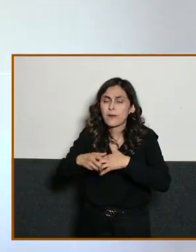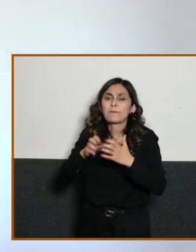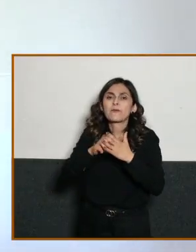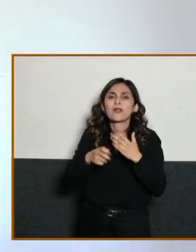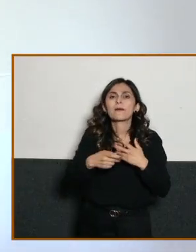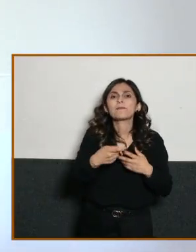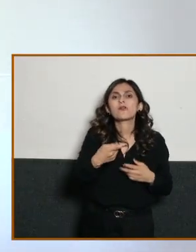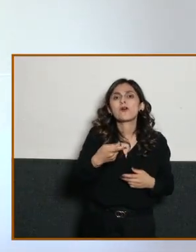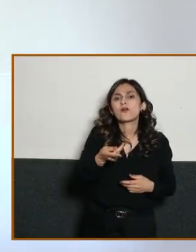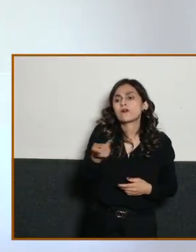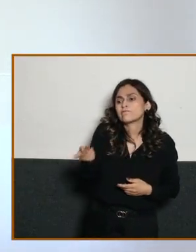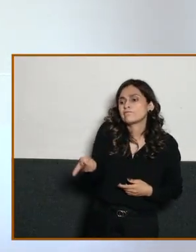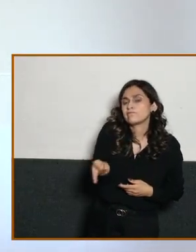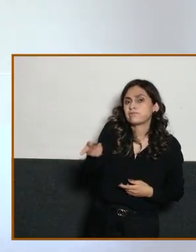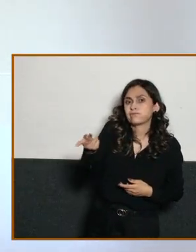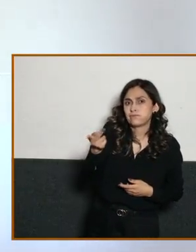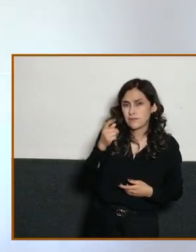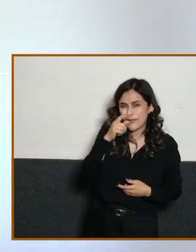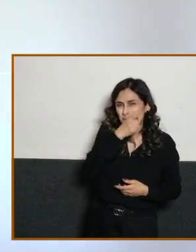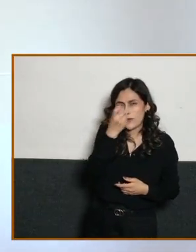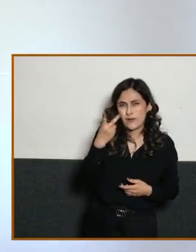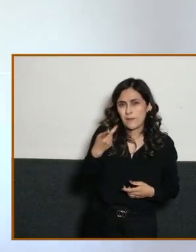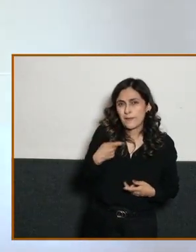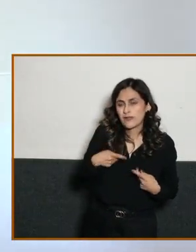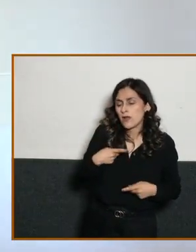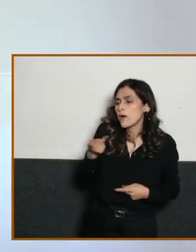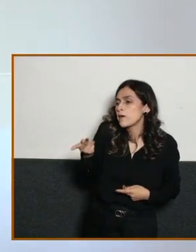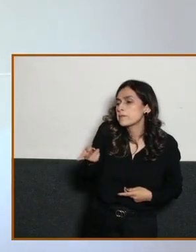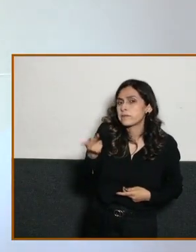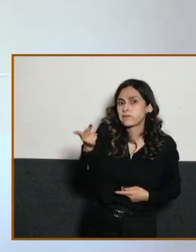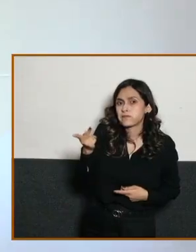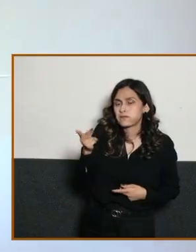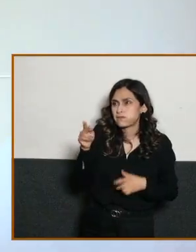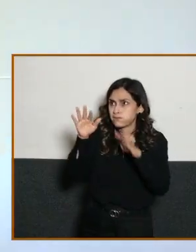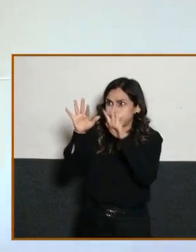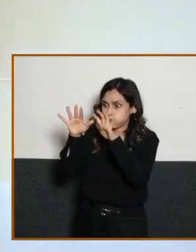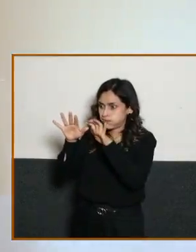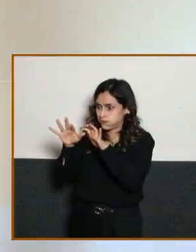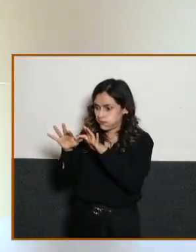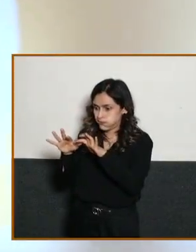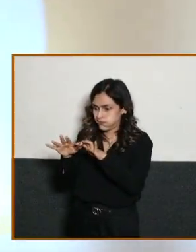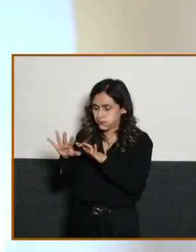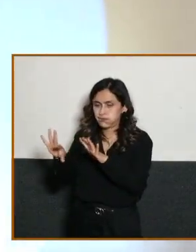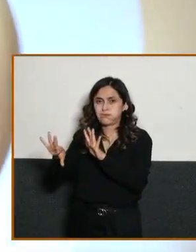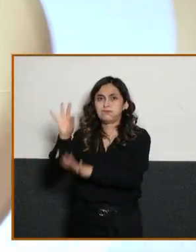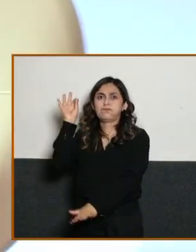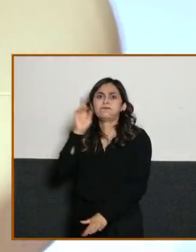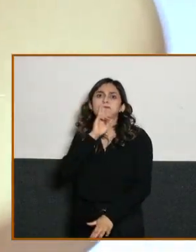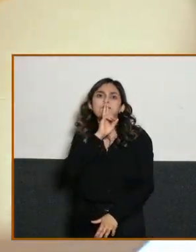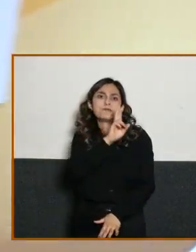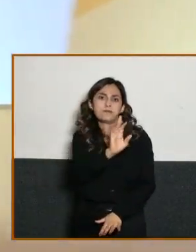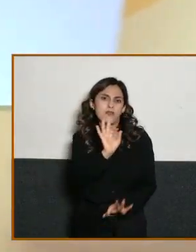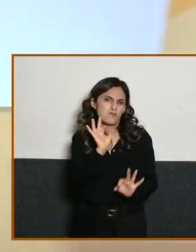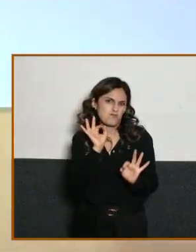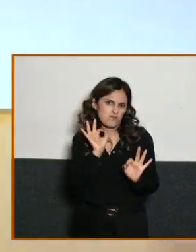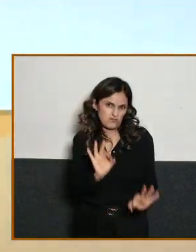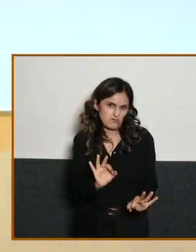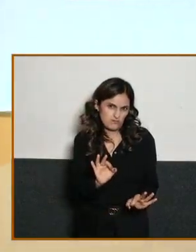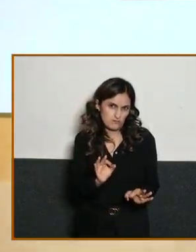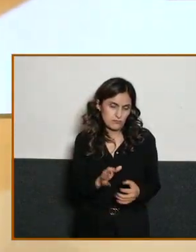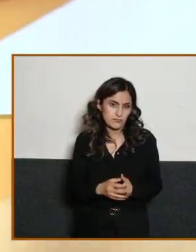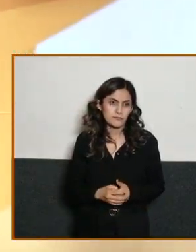haga un query, que así se llama, o una pregunta, vaya, consulte su modelo y te dé una respuesta razonablemente buena.